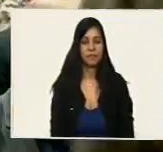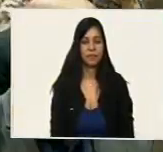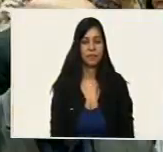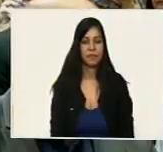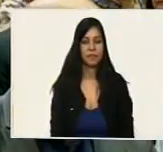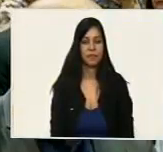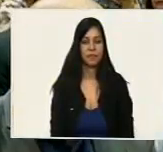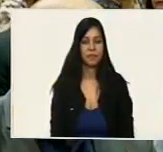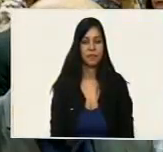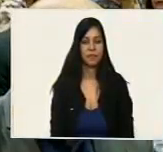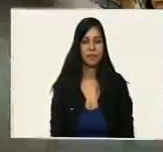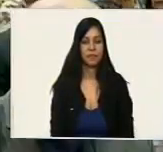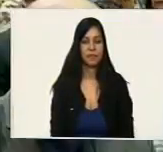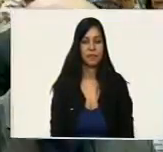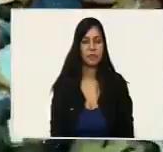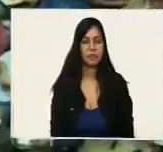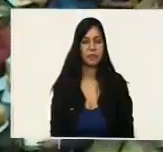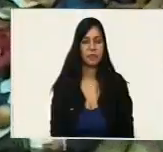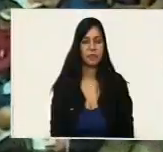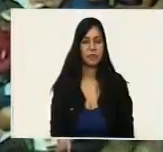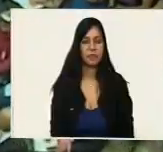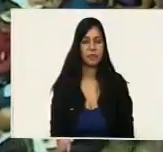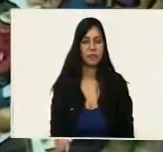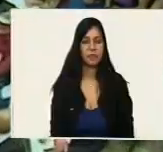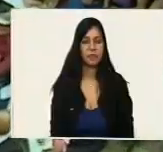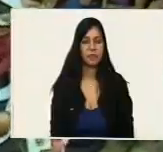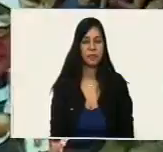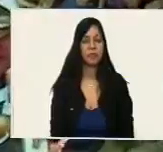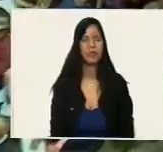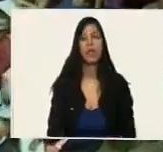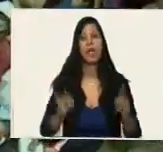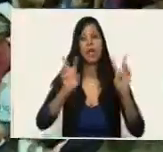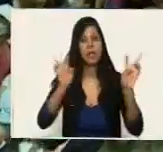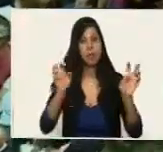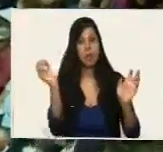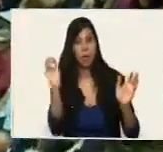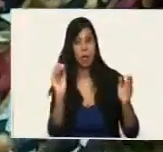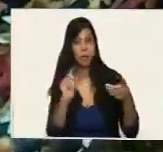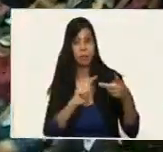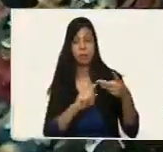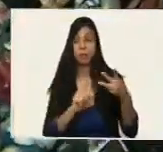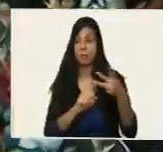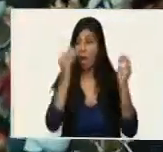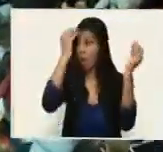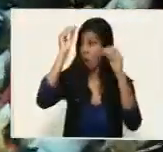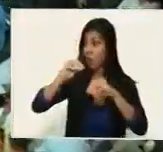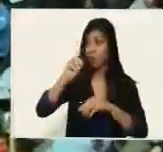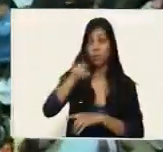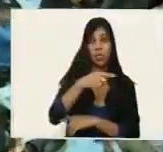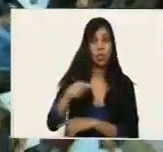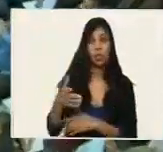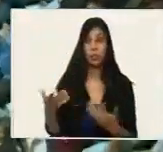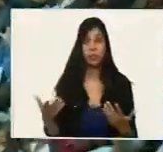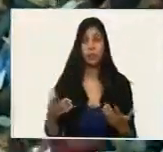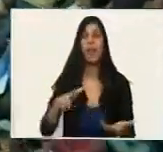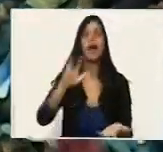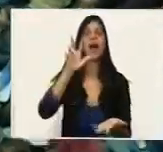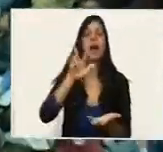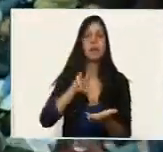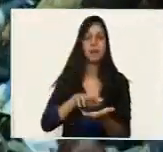Escuchemos entonces cómo se desarrolla esta sesión. Incorporar este punto al orden del día, hacerlo con la señal de costumbre.